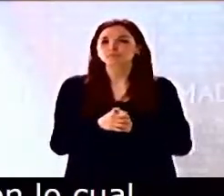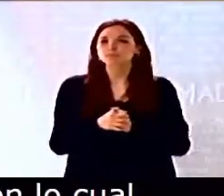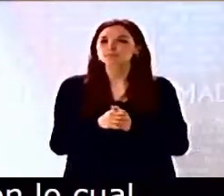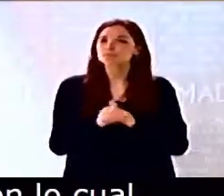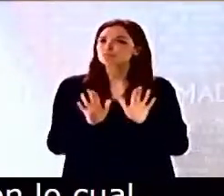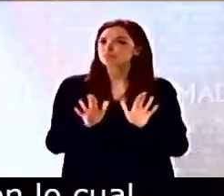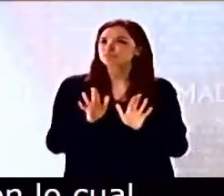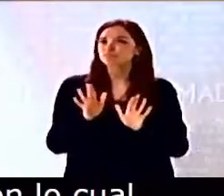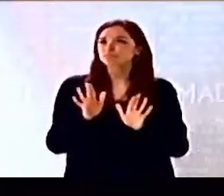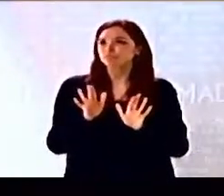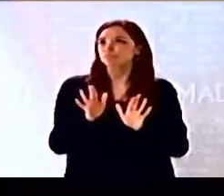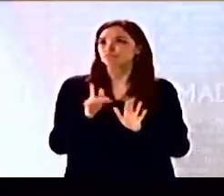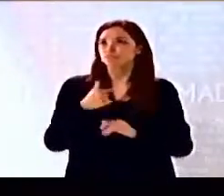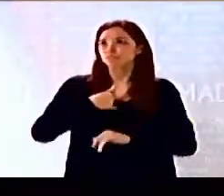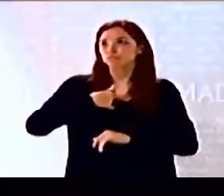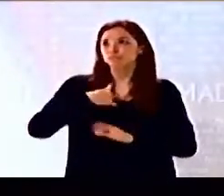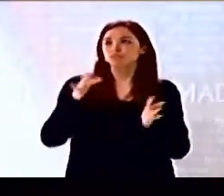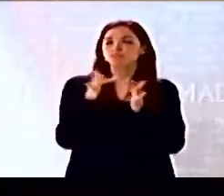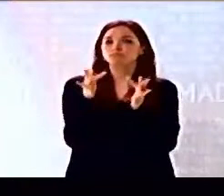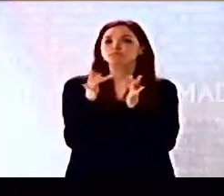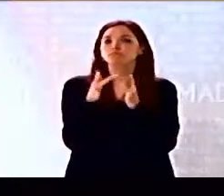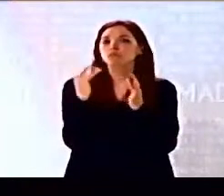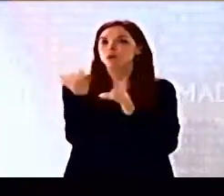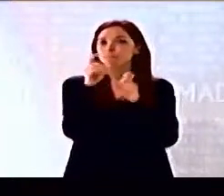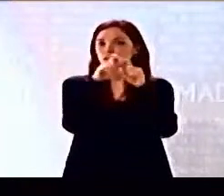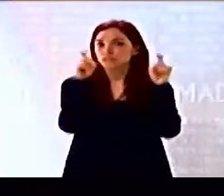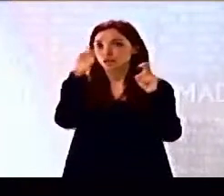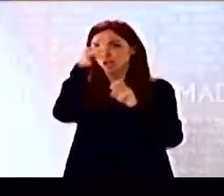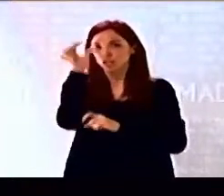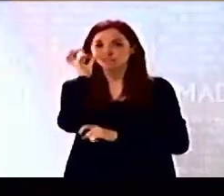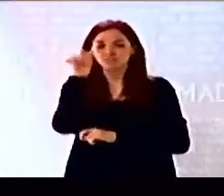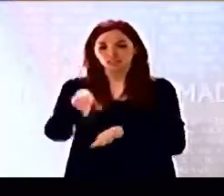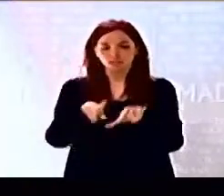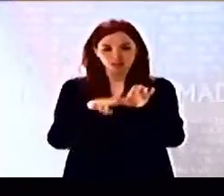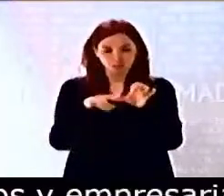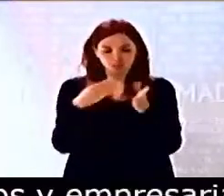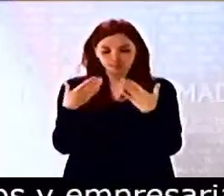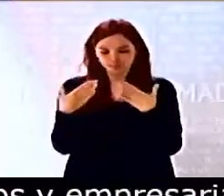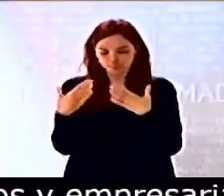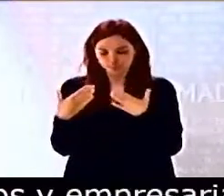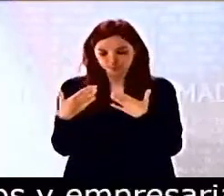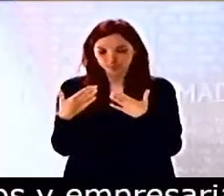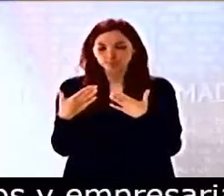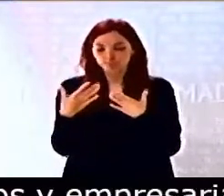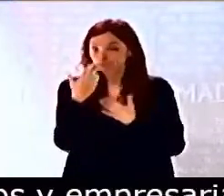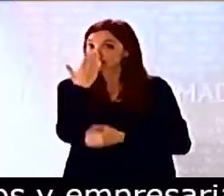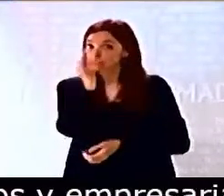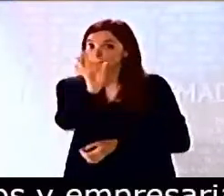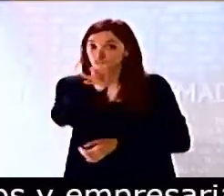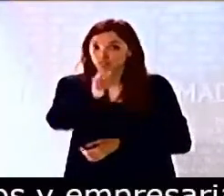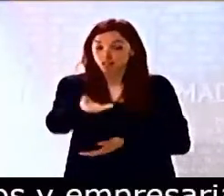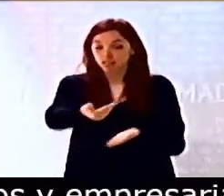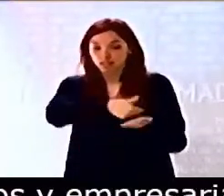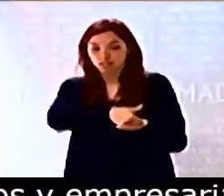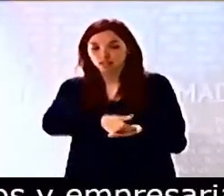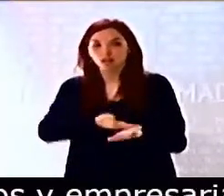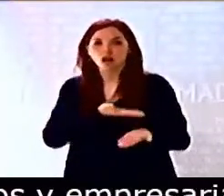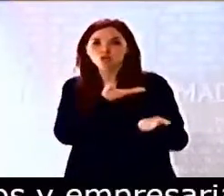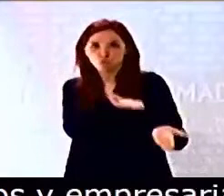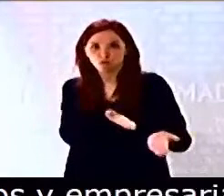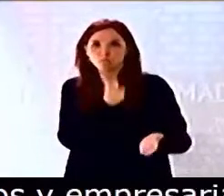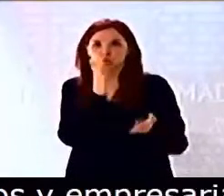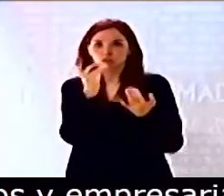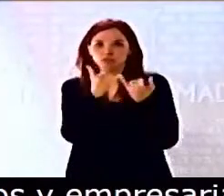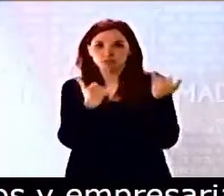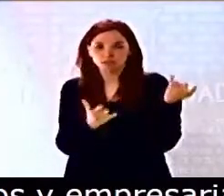Pero yo, en la relación que he tenido con los empresarios y empresarias de esta tierra, es cierto que piden ayudas porque están en una situación